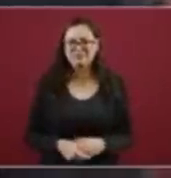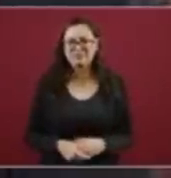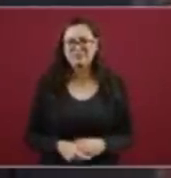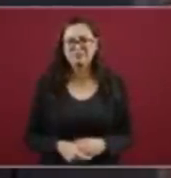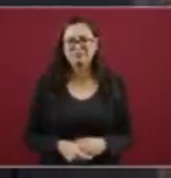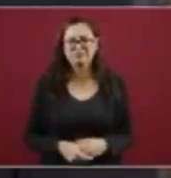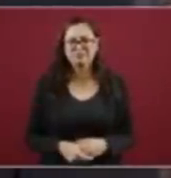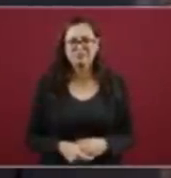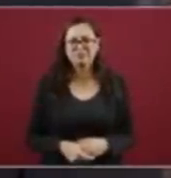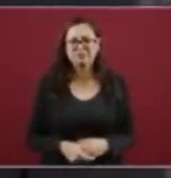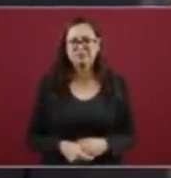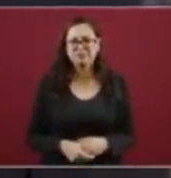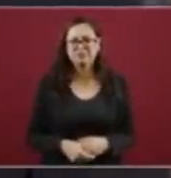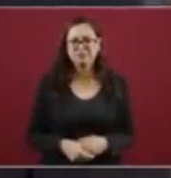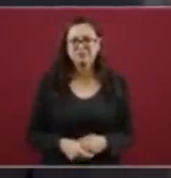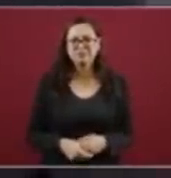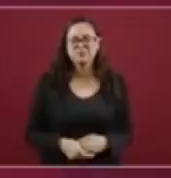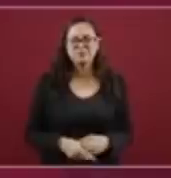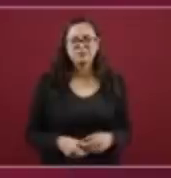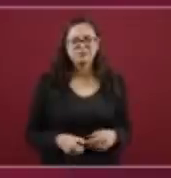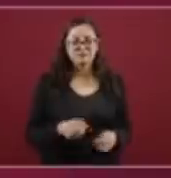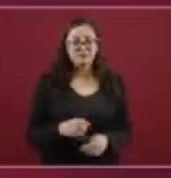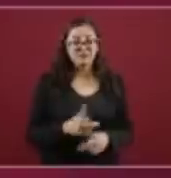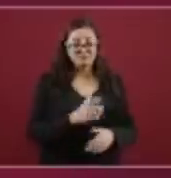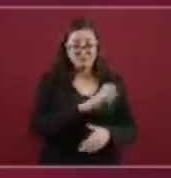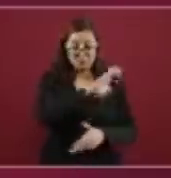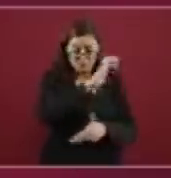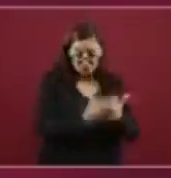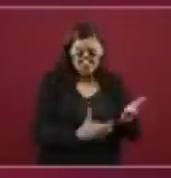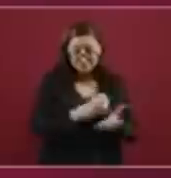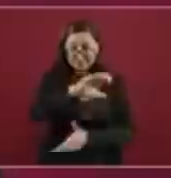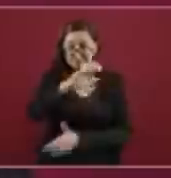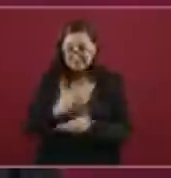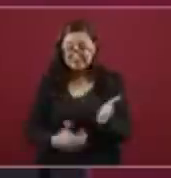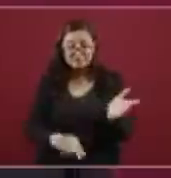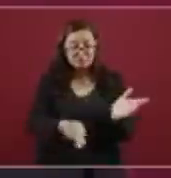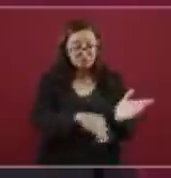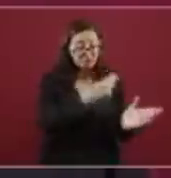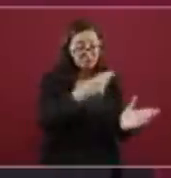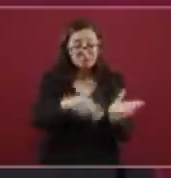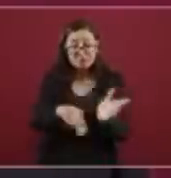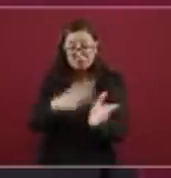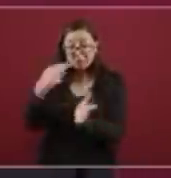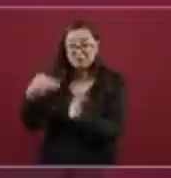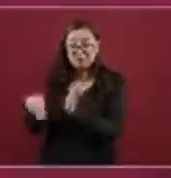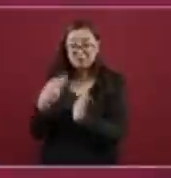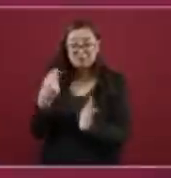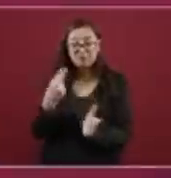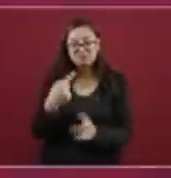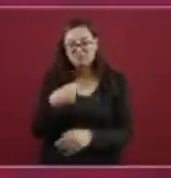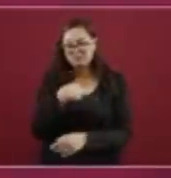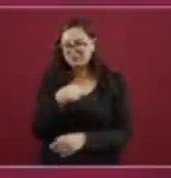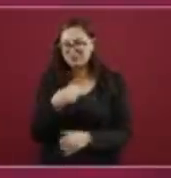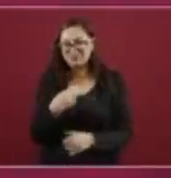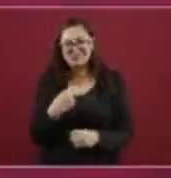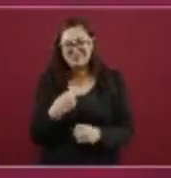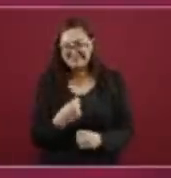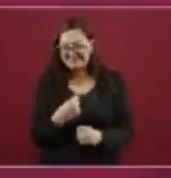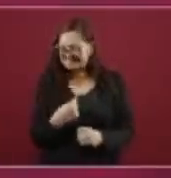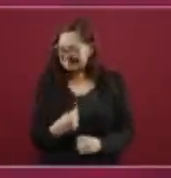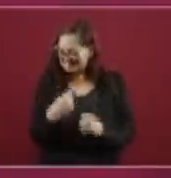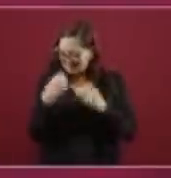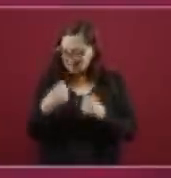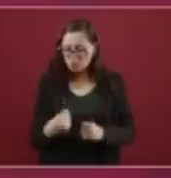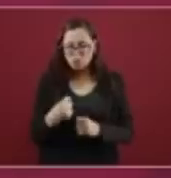Ese tipo de contratos, estoy seguro que no se otorga en